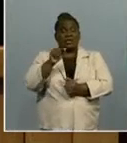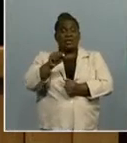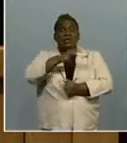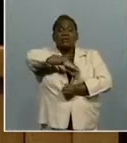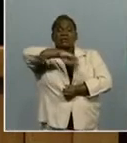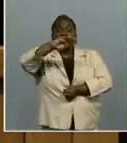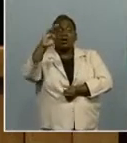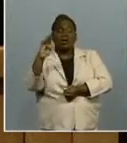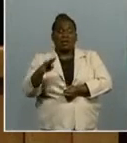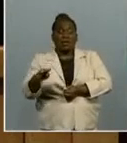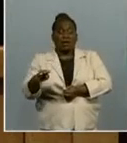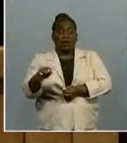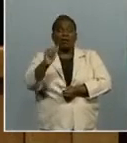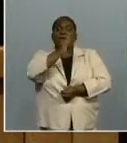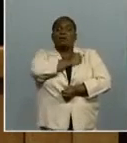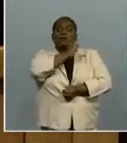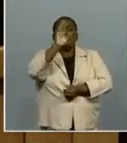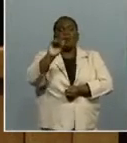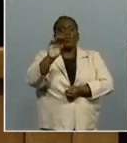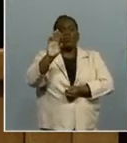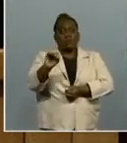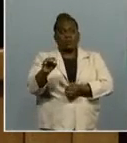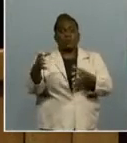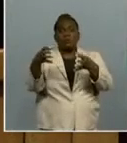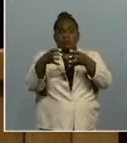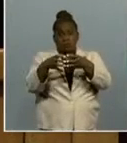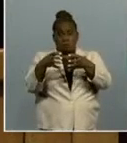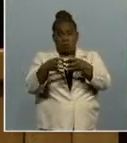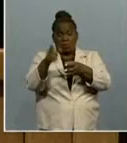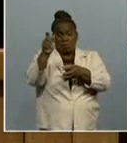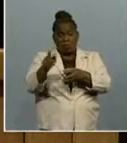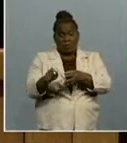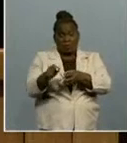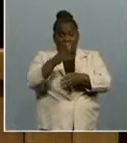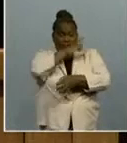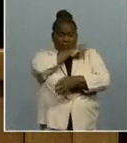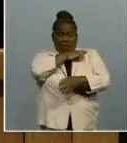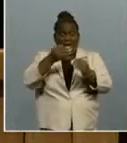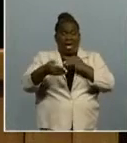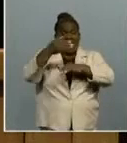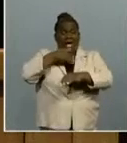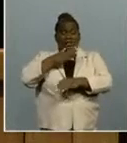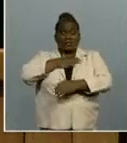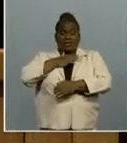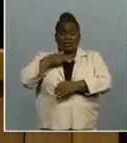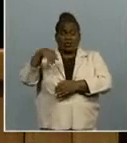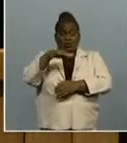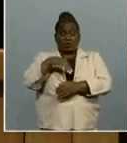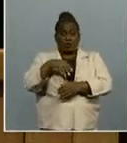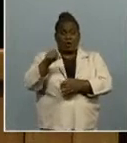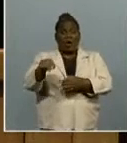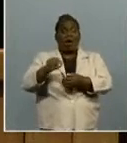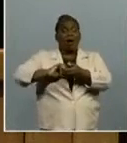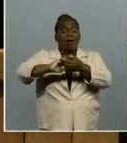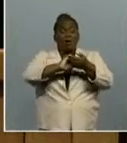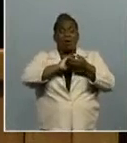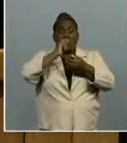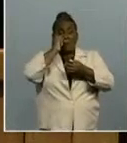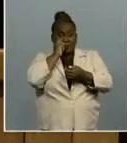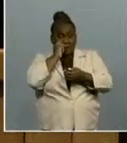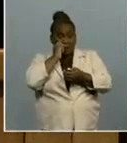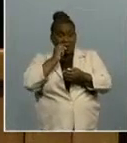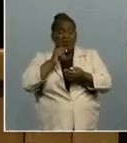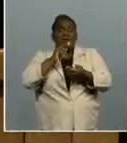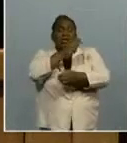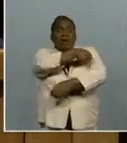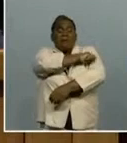maestra queremos decir a la generación histórica a nuestros compañeros de militancia partidista y a nuestro amado pueblo